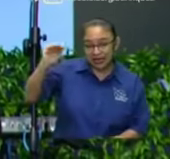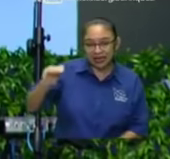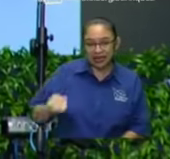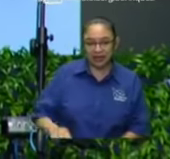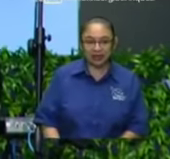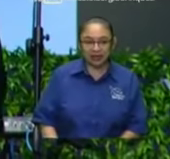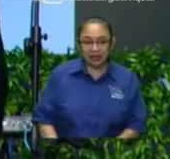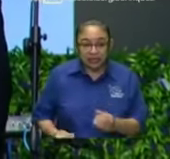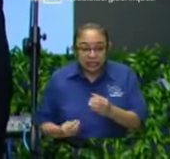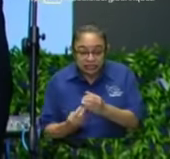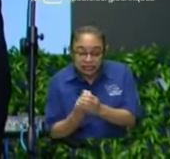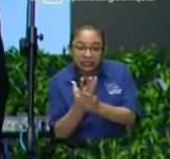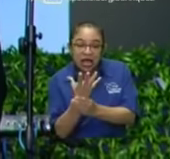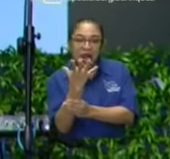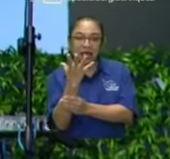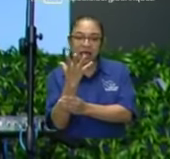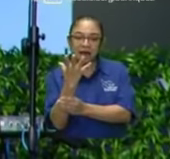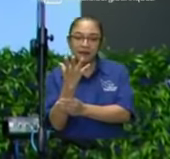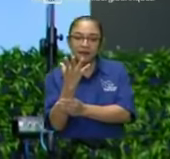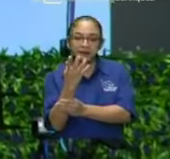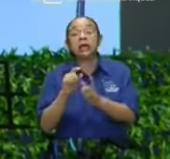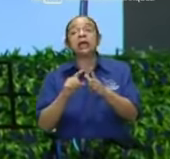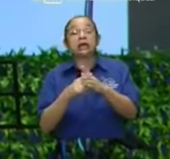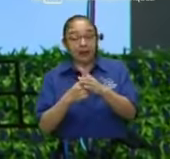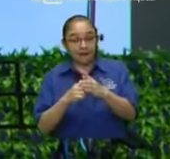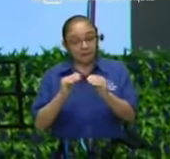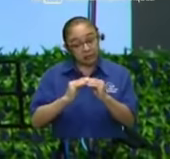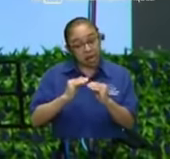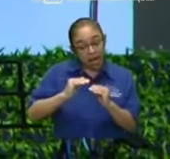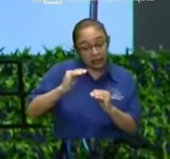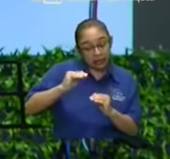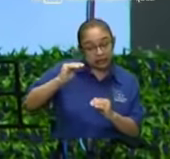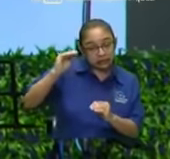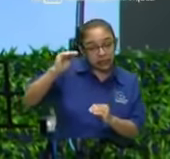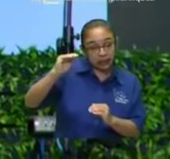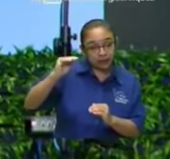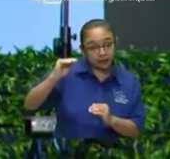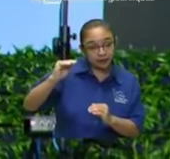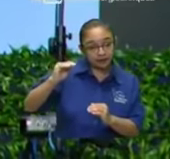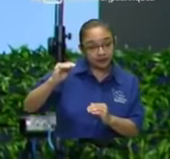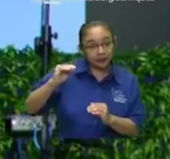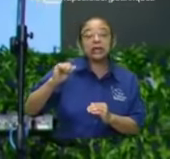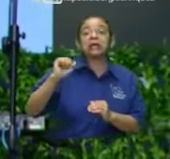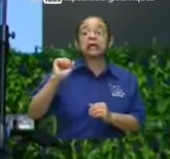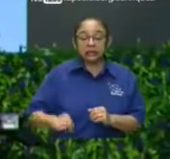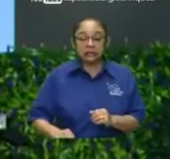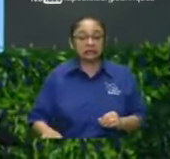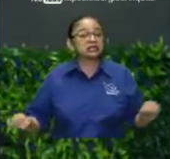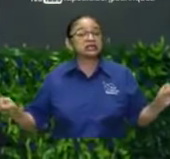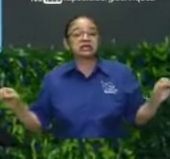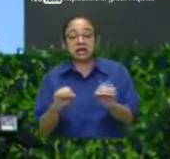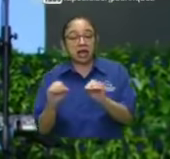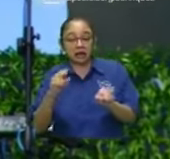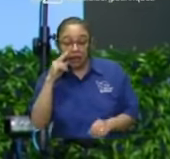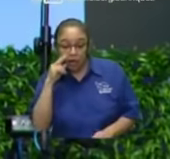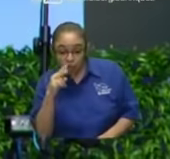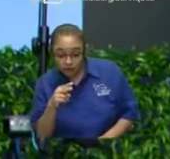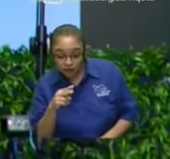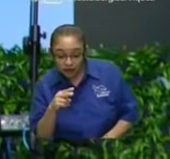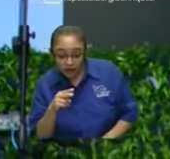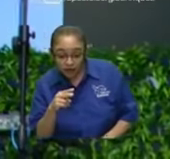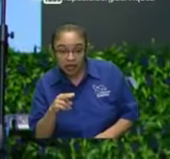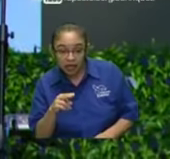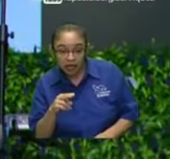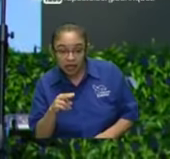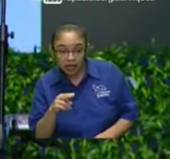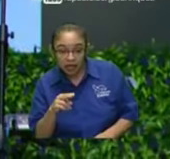y sale y empieza a crecer. Y si nadie le pone atención, sus raíces